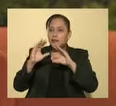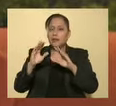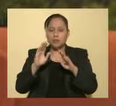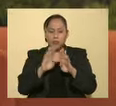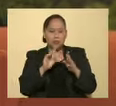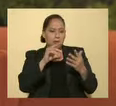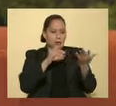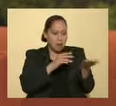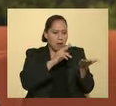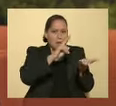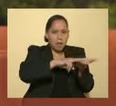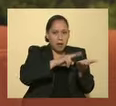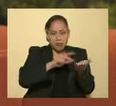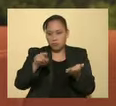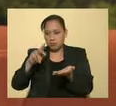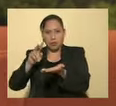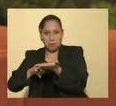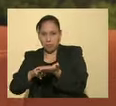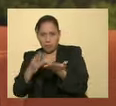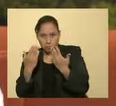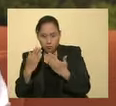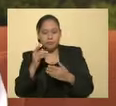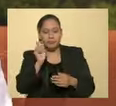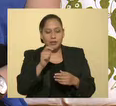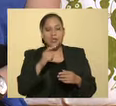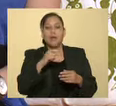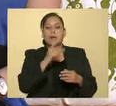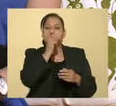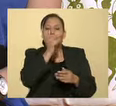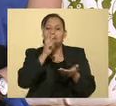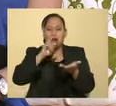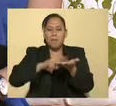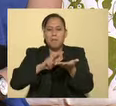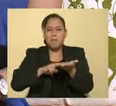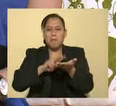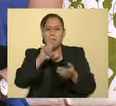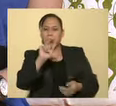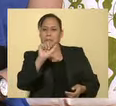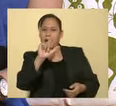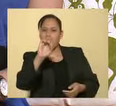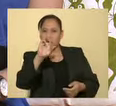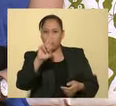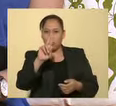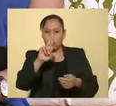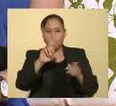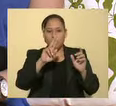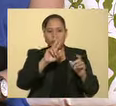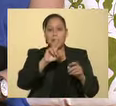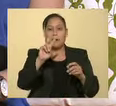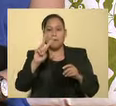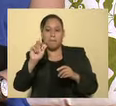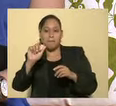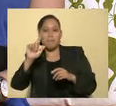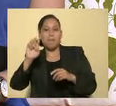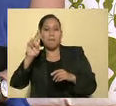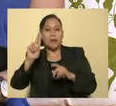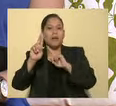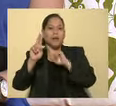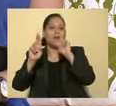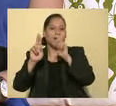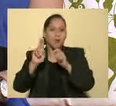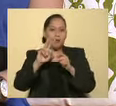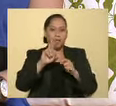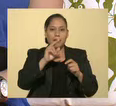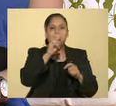vale. Pero tenemos un problema, la palabra valor. La palabra valer, obligatoriamente, para